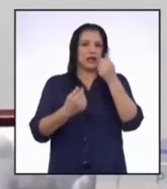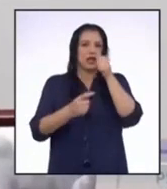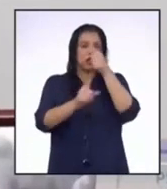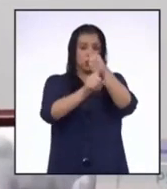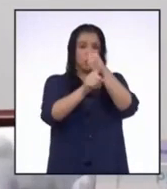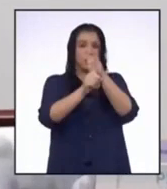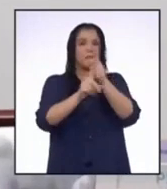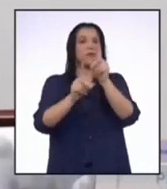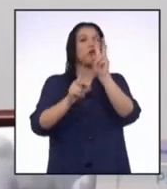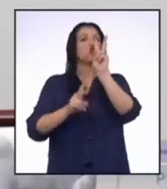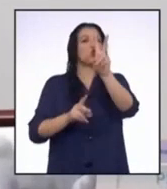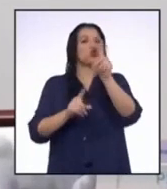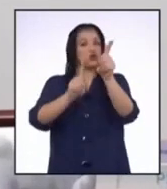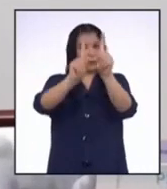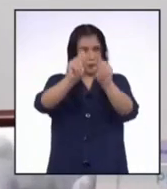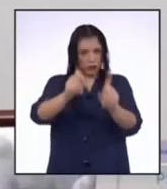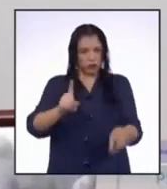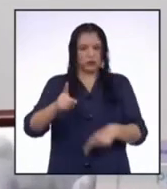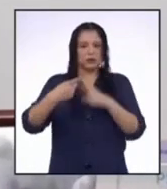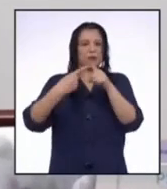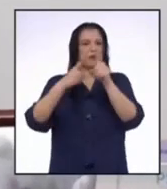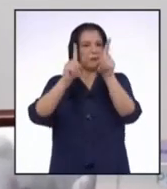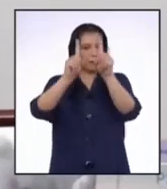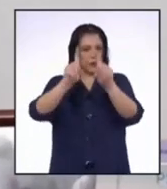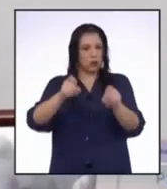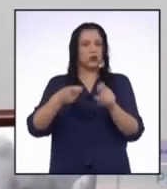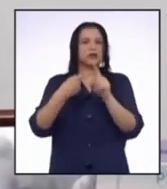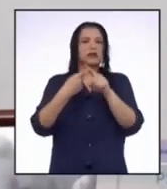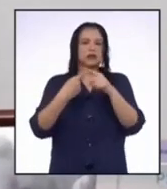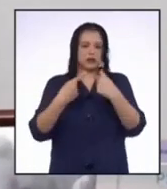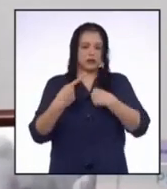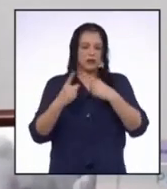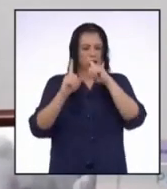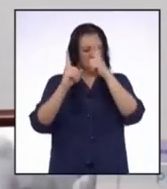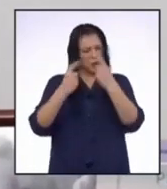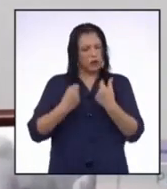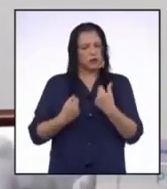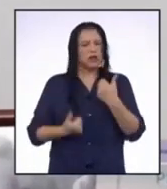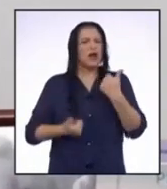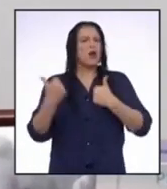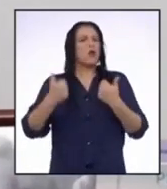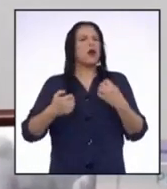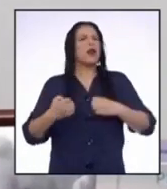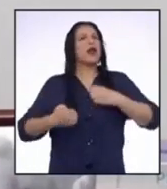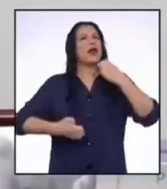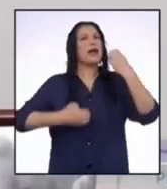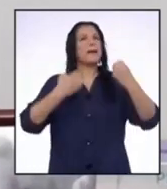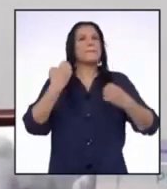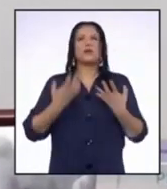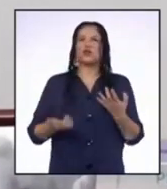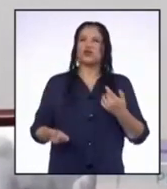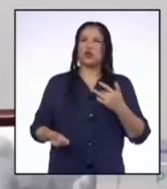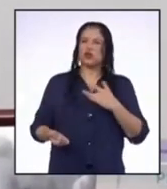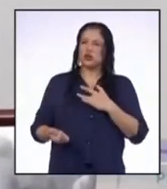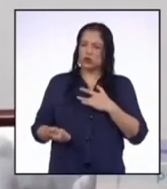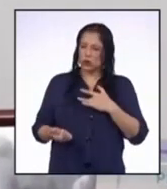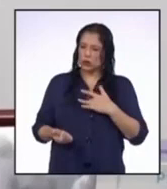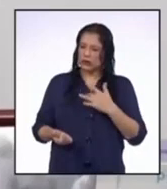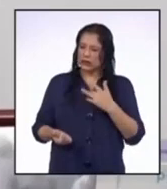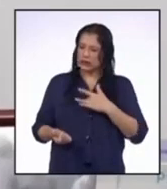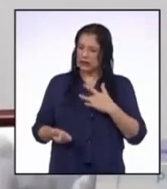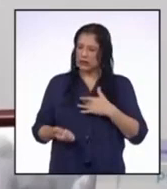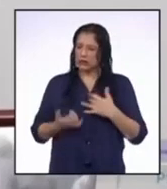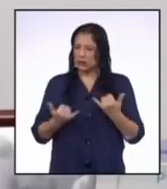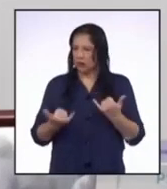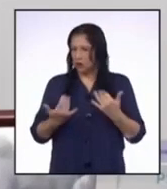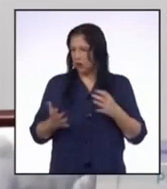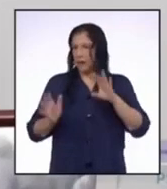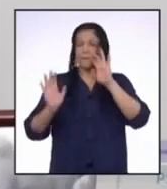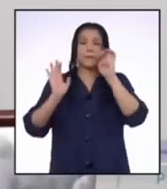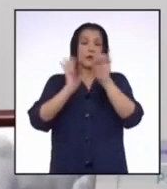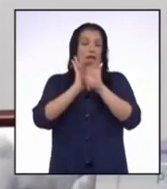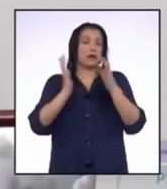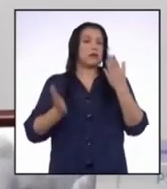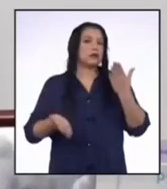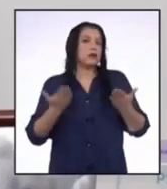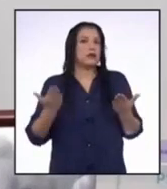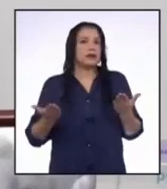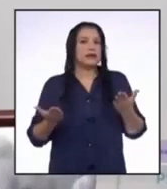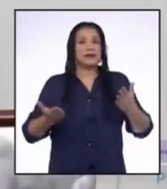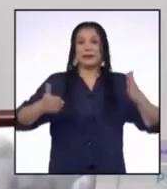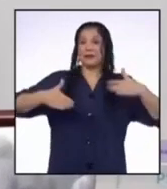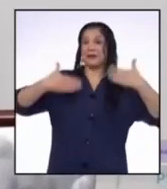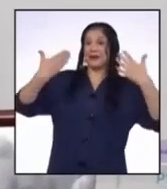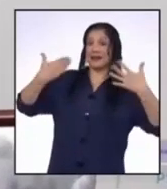preguntas. En primer lugar, que puedas preguntarte qué tipo de emoción estás experimentando. Por ejemplo, puede